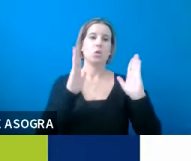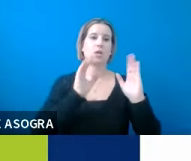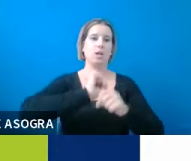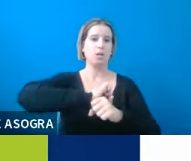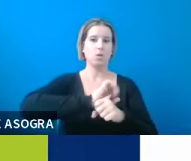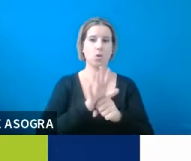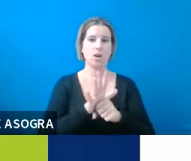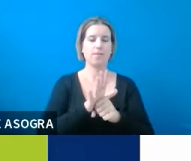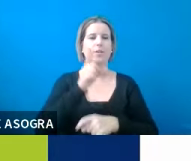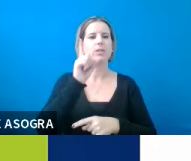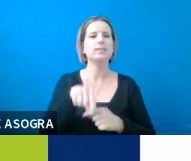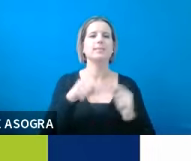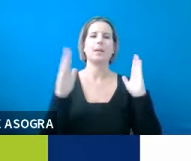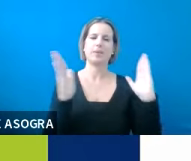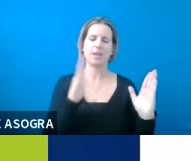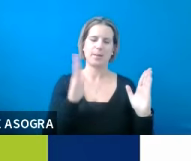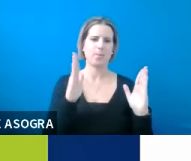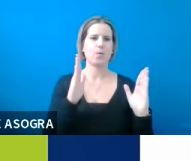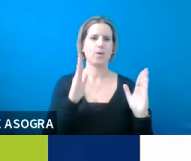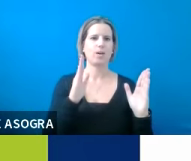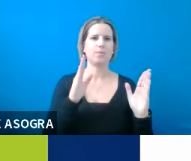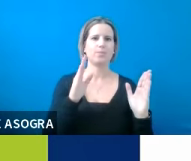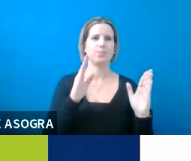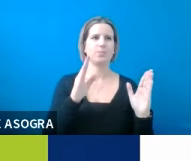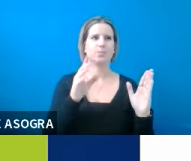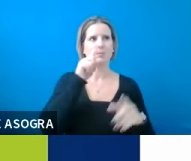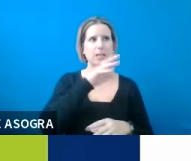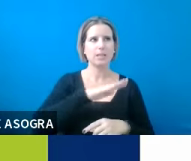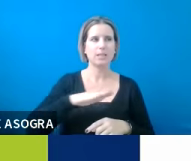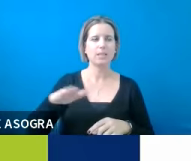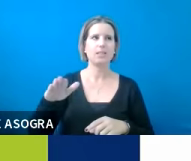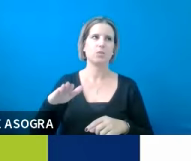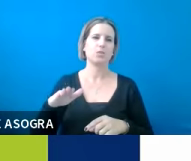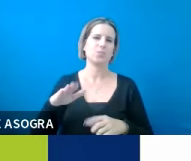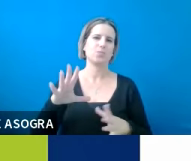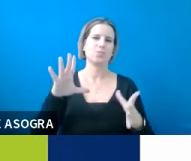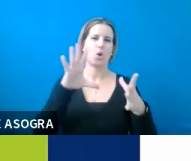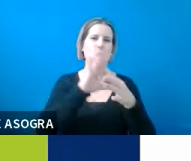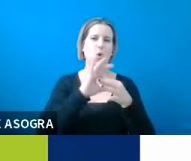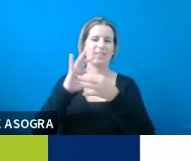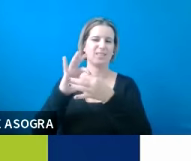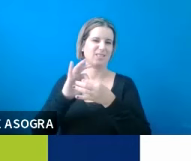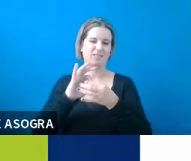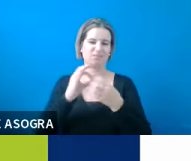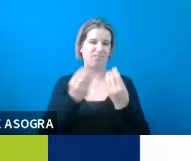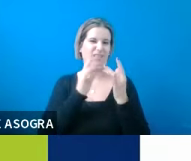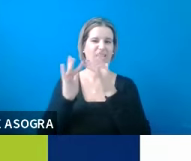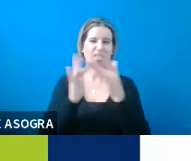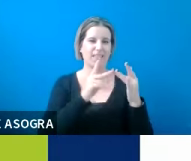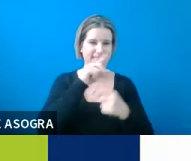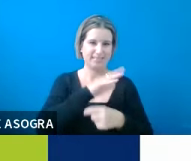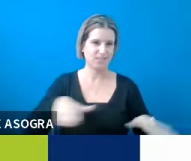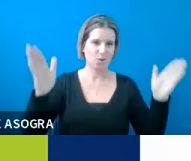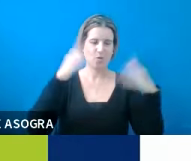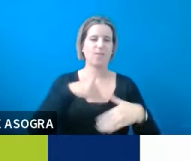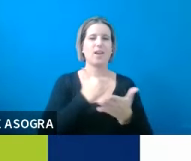hemos tenido una época grande en la que los niños han tenido una menor conexión con otros iguales no han asistido a la escuela y todo esto también